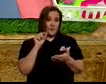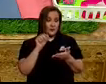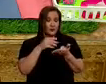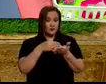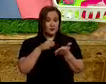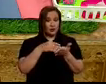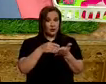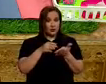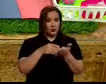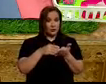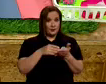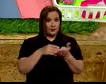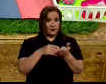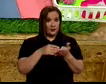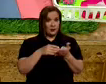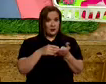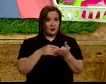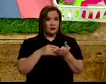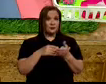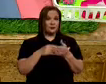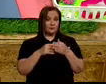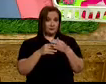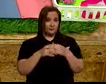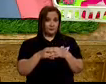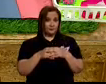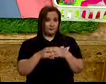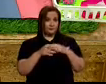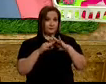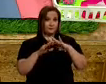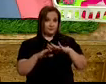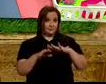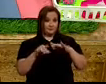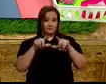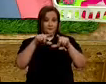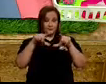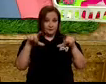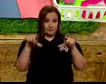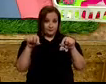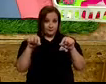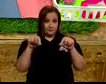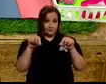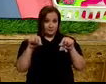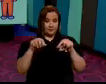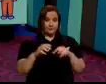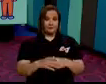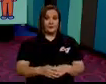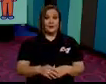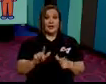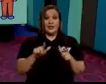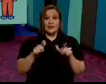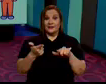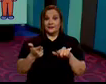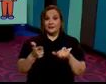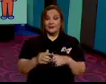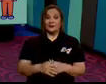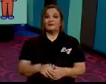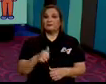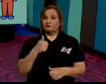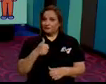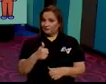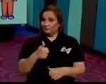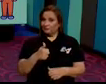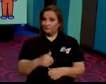Y a pegarle en el cuadrante que corresponde. Ok. Listo. Muy bien. Ahora,